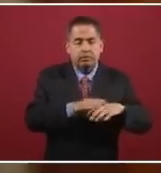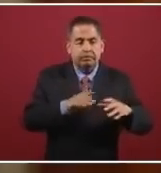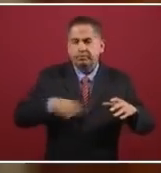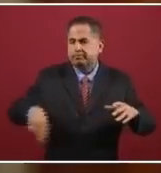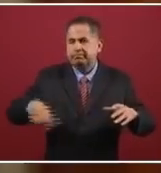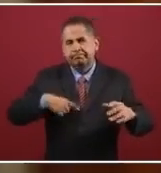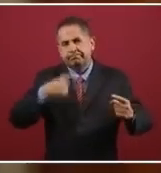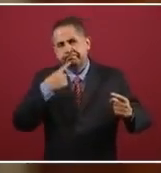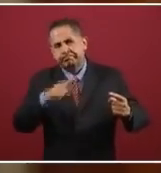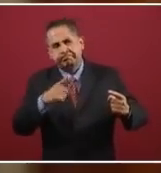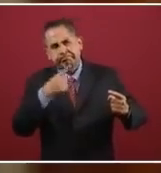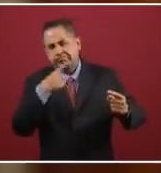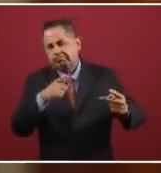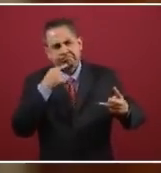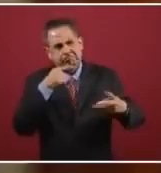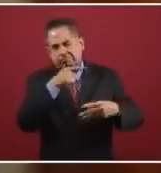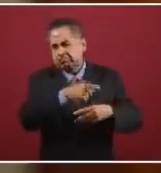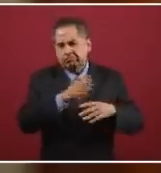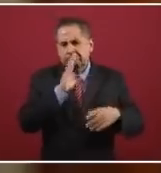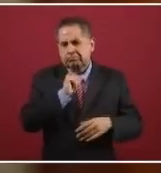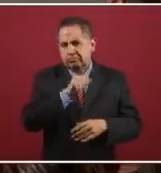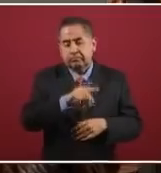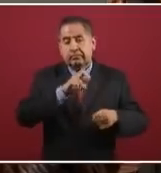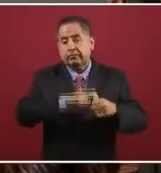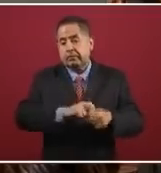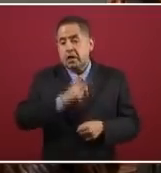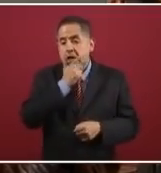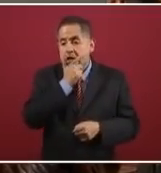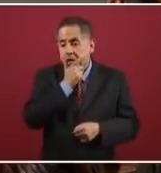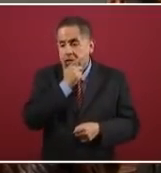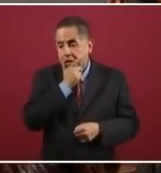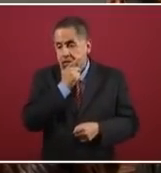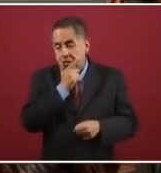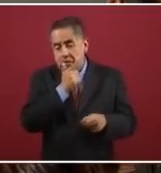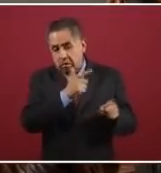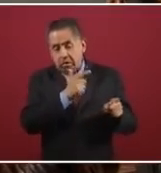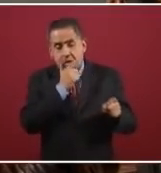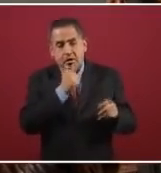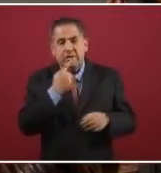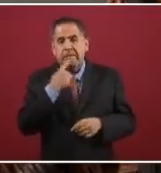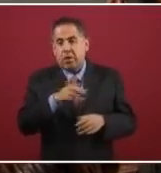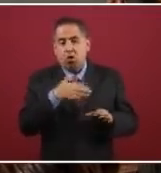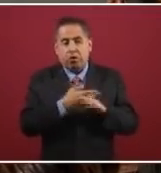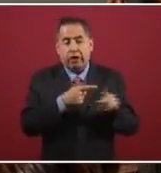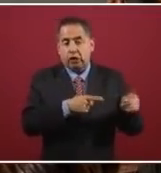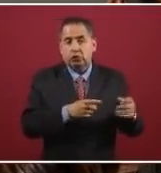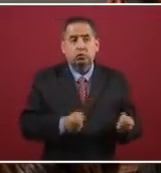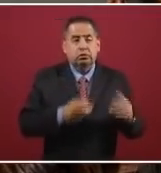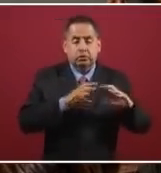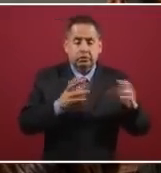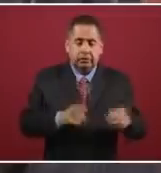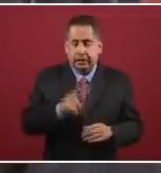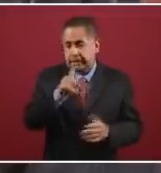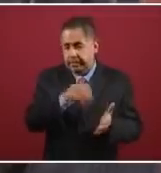inversores en el Reino Unido. La demanda asciende a más